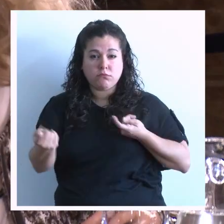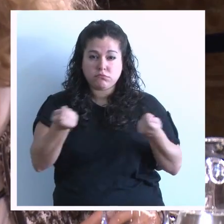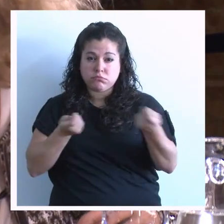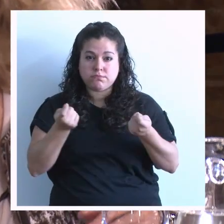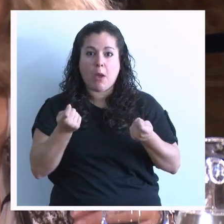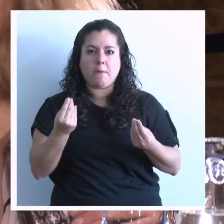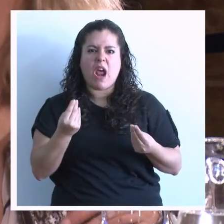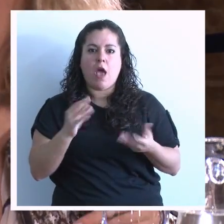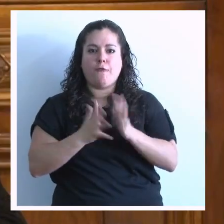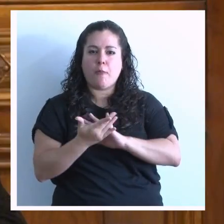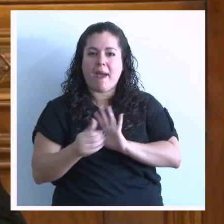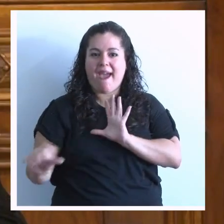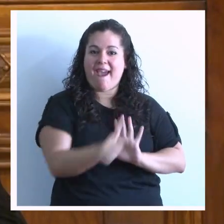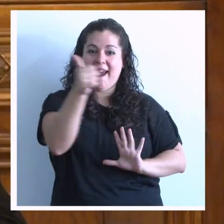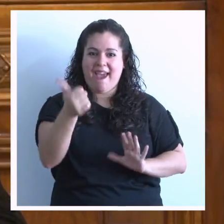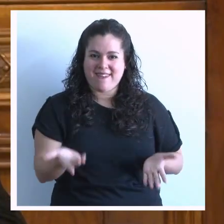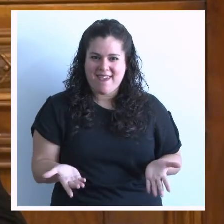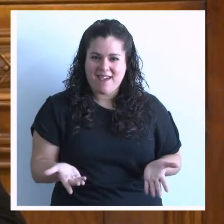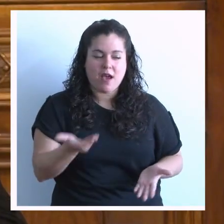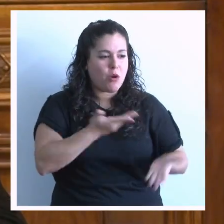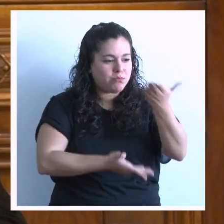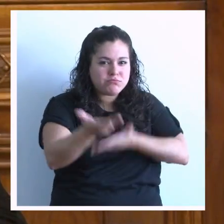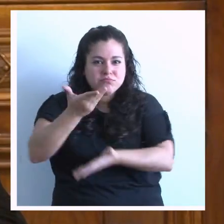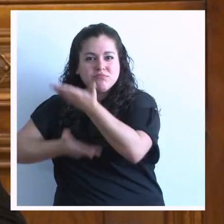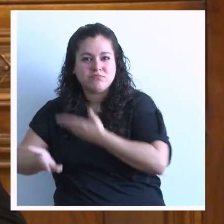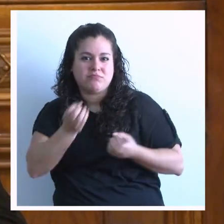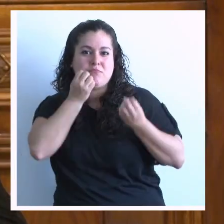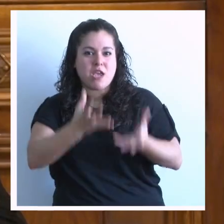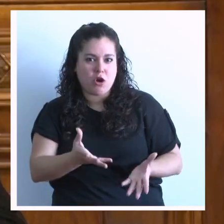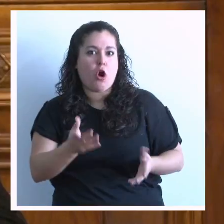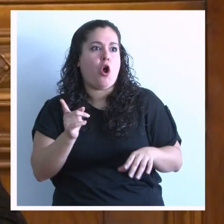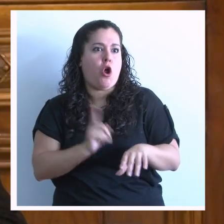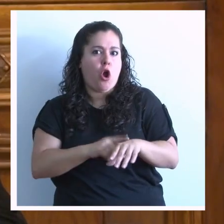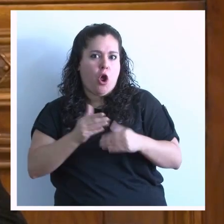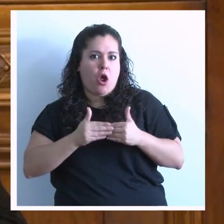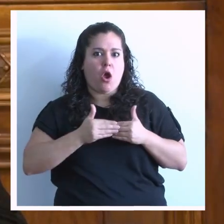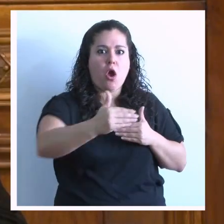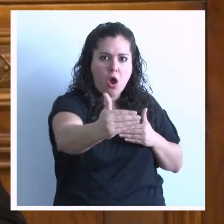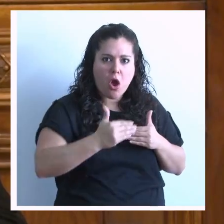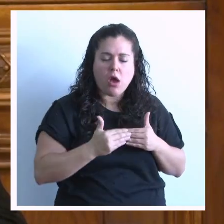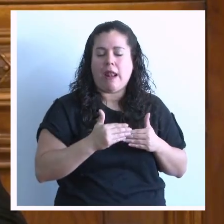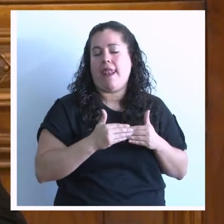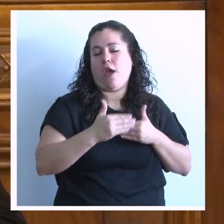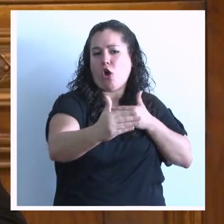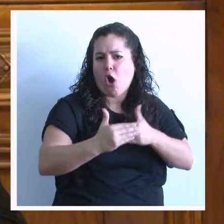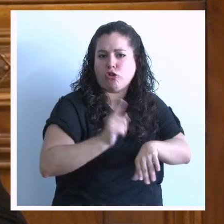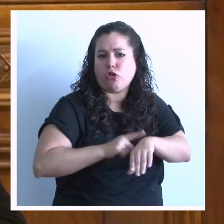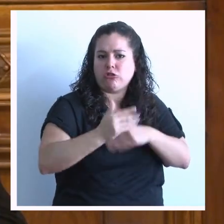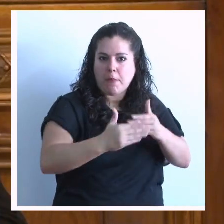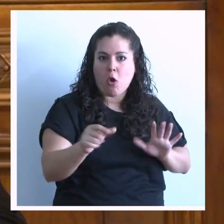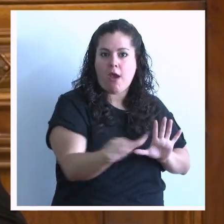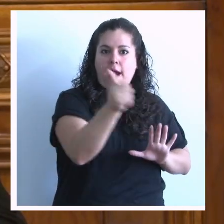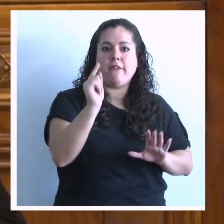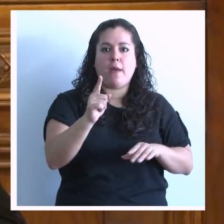se gana, que se gana más cooperativamente y que se gana entonces hacia el mediano y el largo plazo, porque